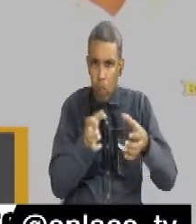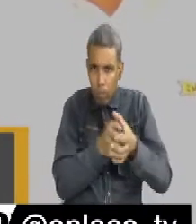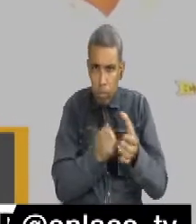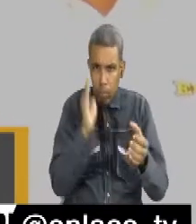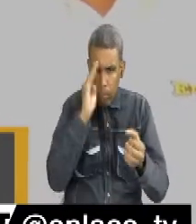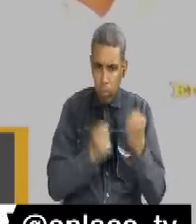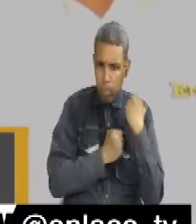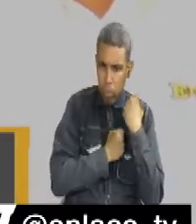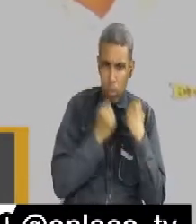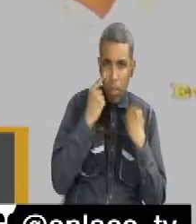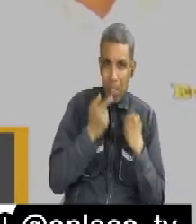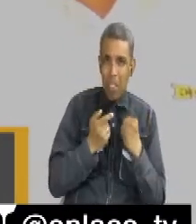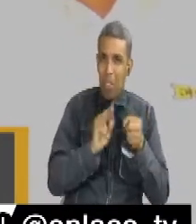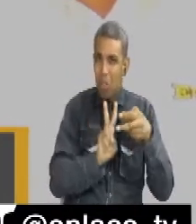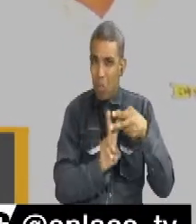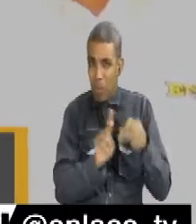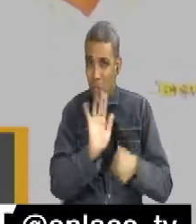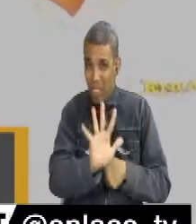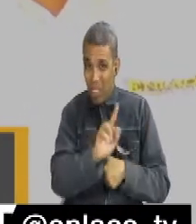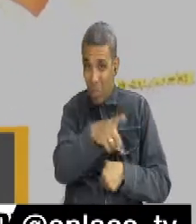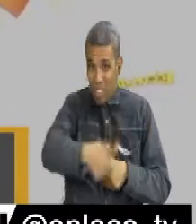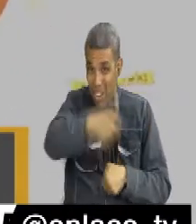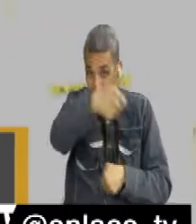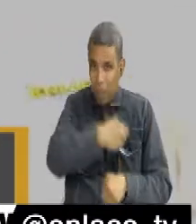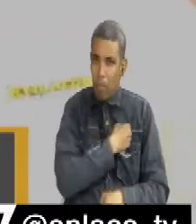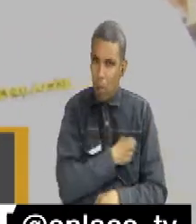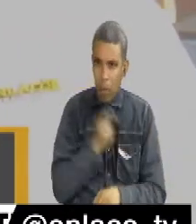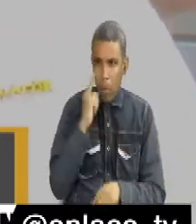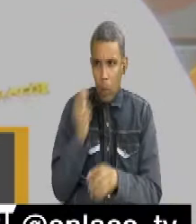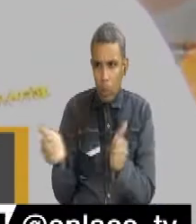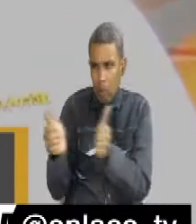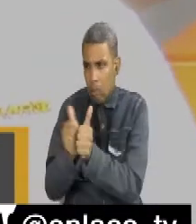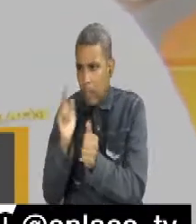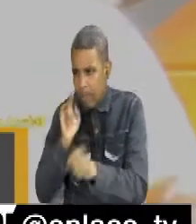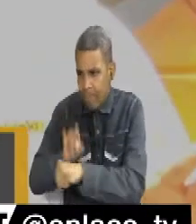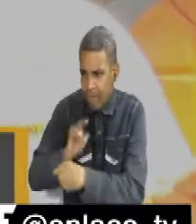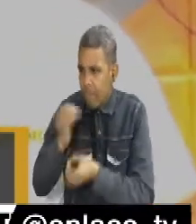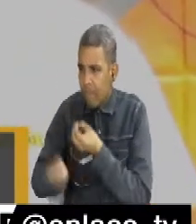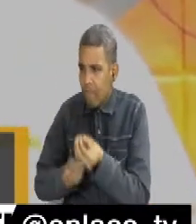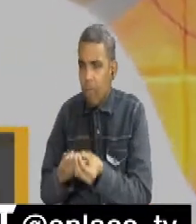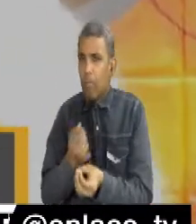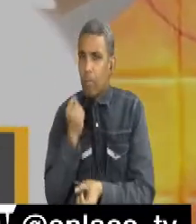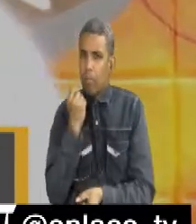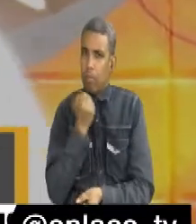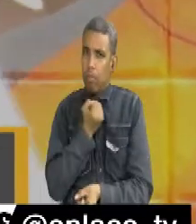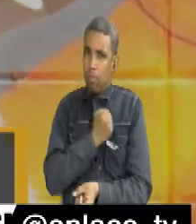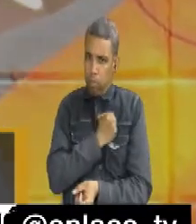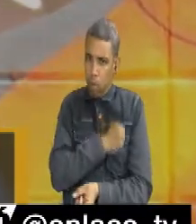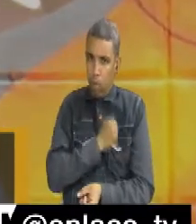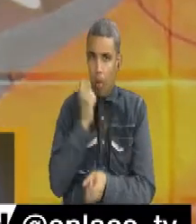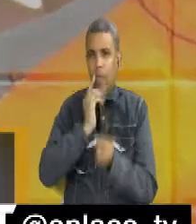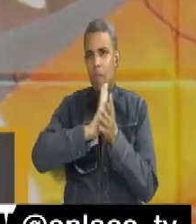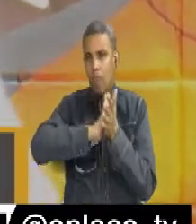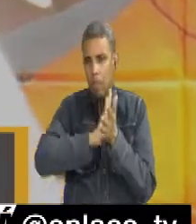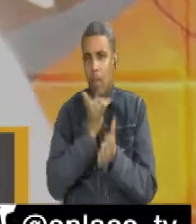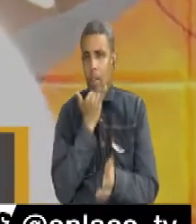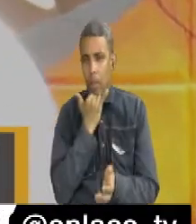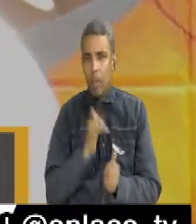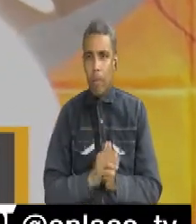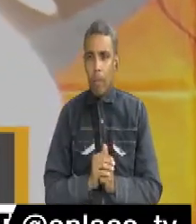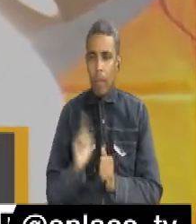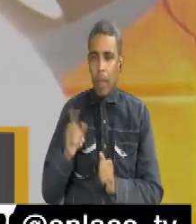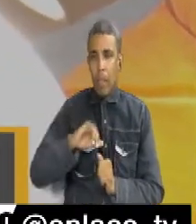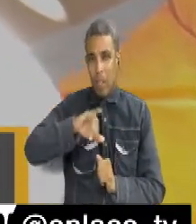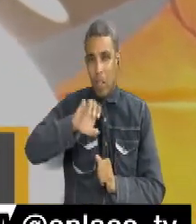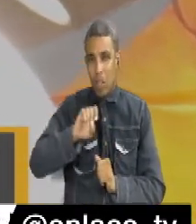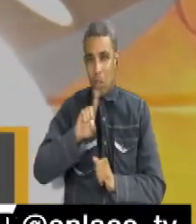reciba el informe por escrito y personalmente. Muy bien, ese es el informe que presentamos aquí, el de la Corporación Creos, donde José Antonio Rodríguez ha presentado